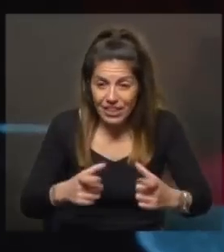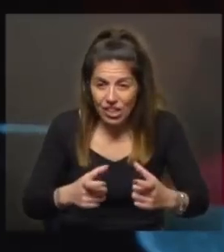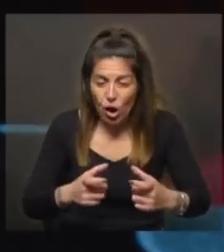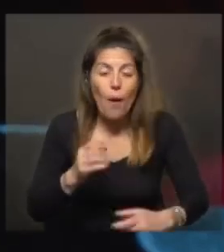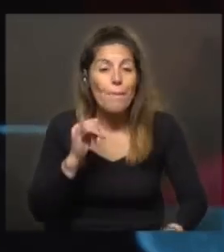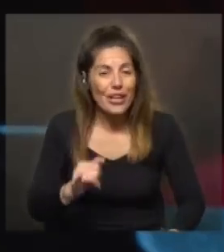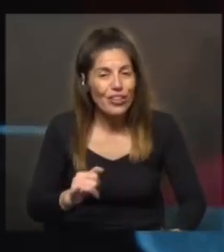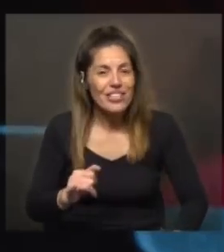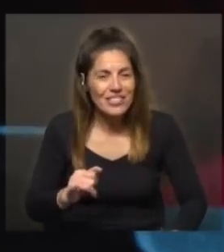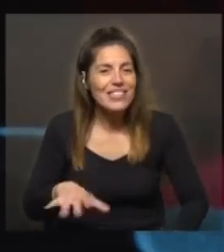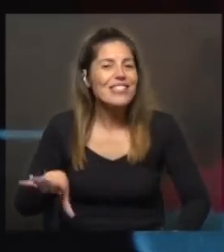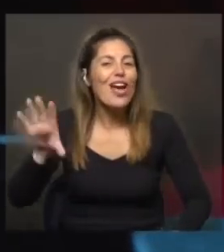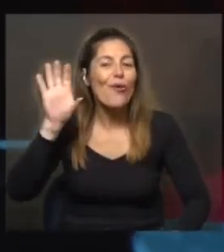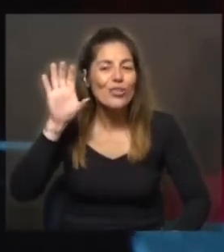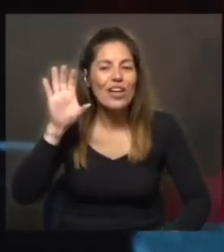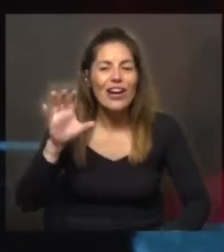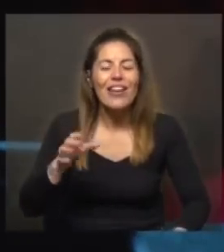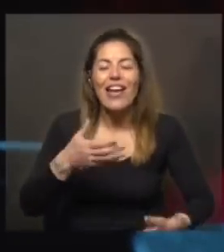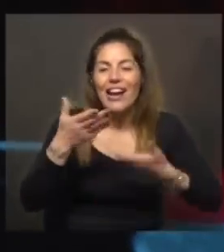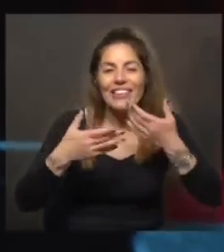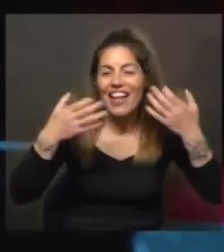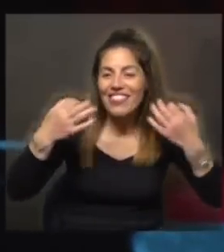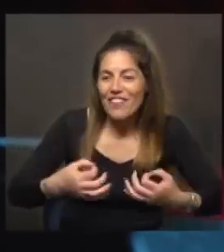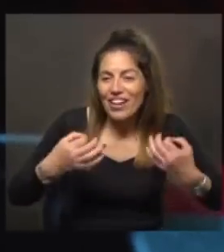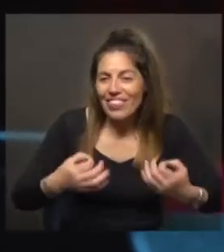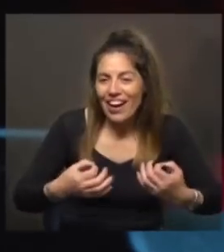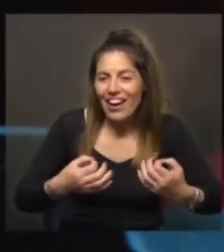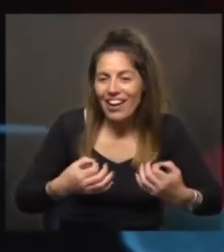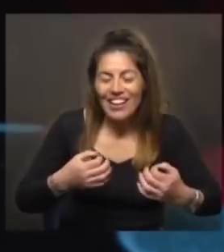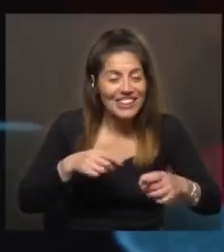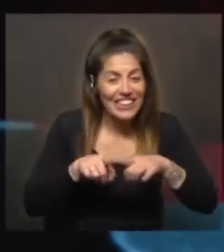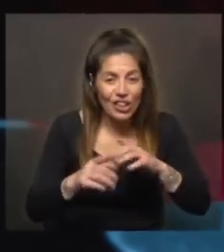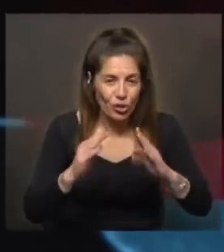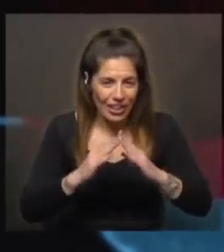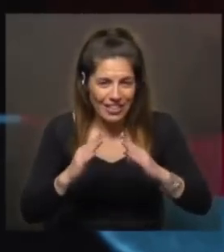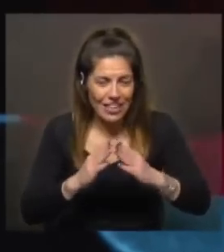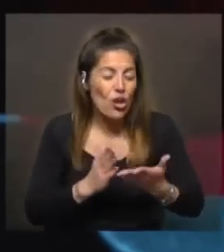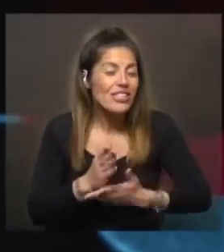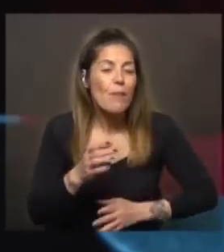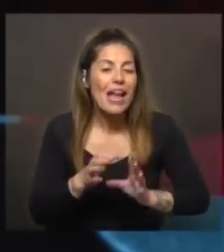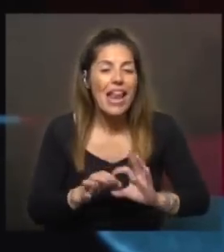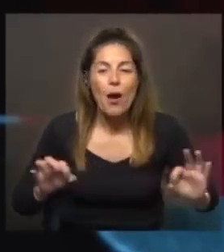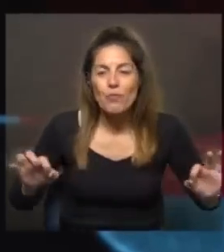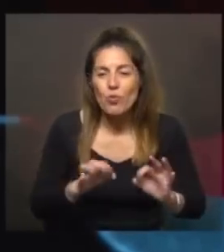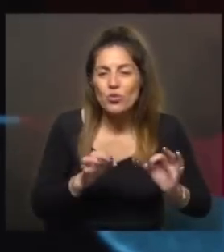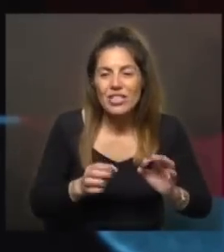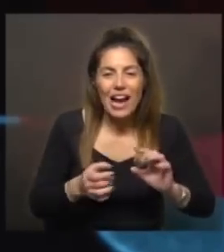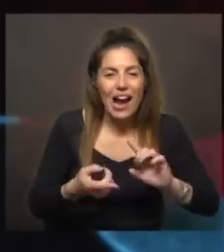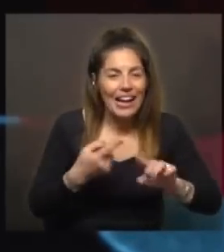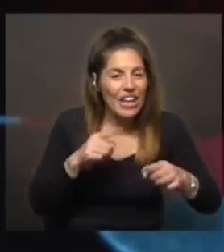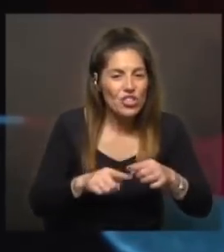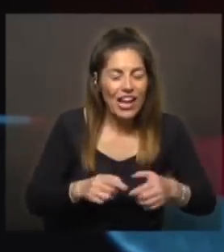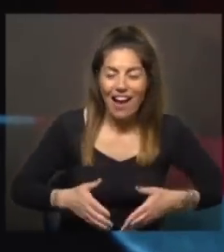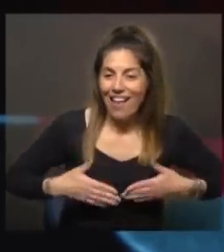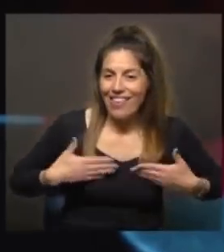que sí sonaban cantadas de verdad en vivo en casa entonces siempre la música estuvo ligada a la alegría y también